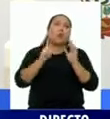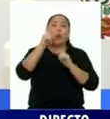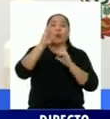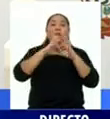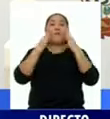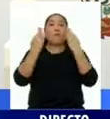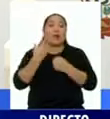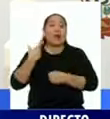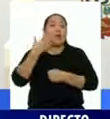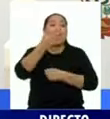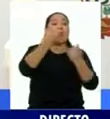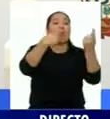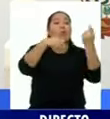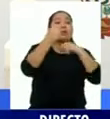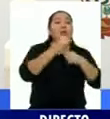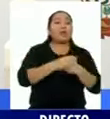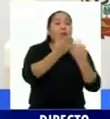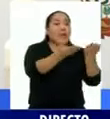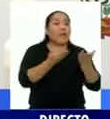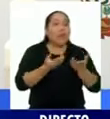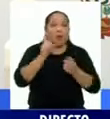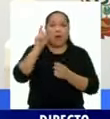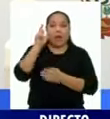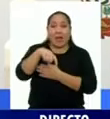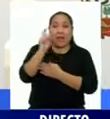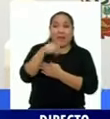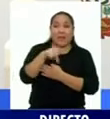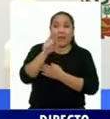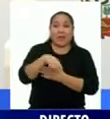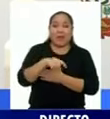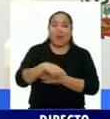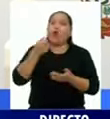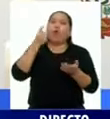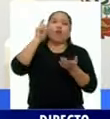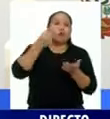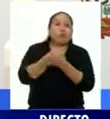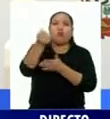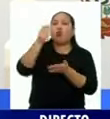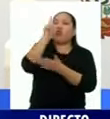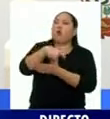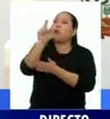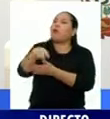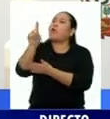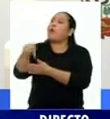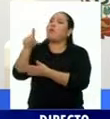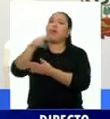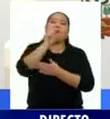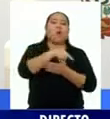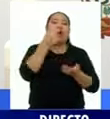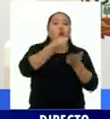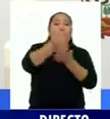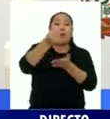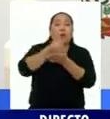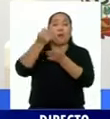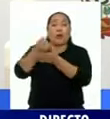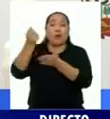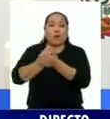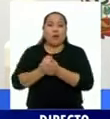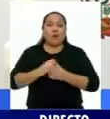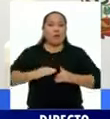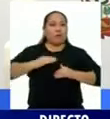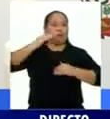un centro comercial, le ofrecen tarjetas de crédito y compra crédito. Hacer eso, enriquecerse,